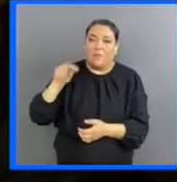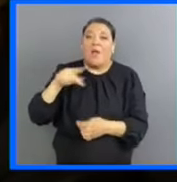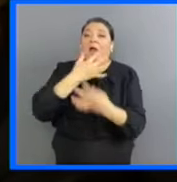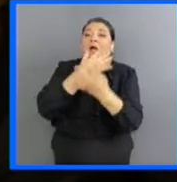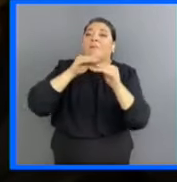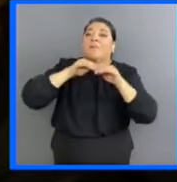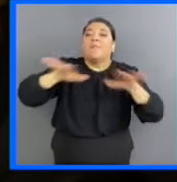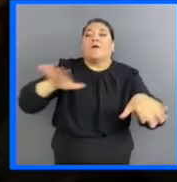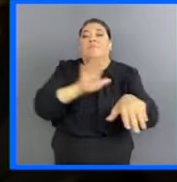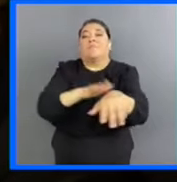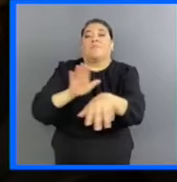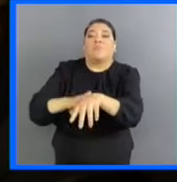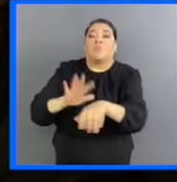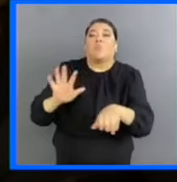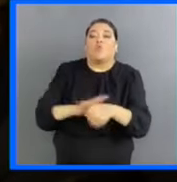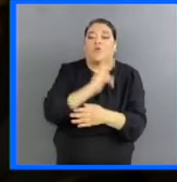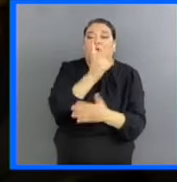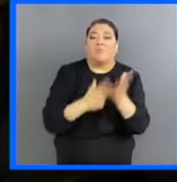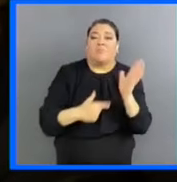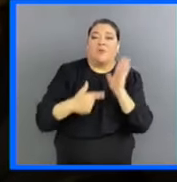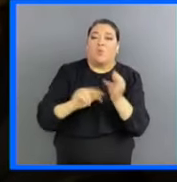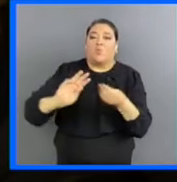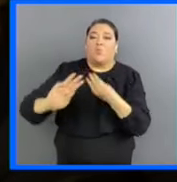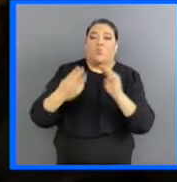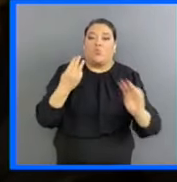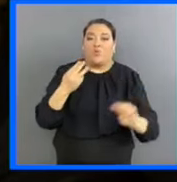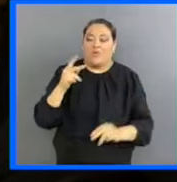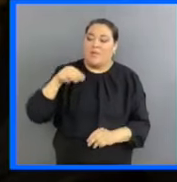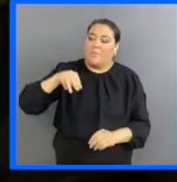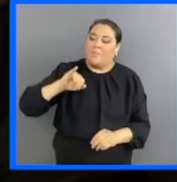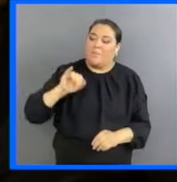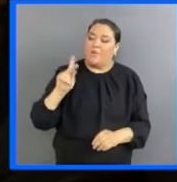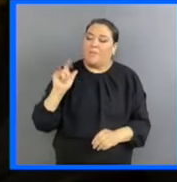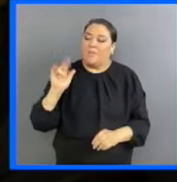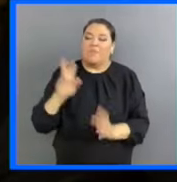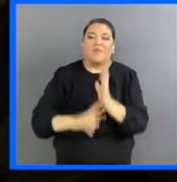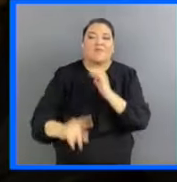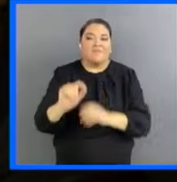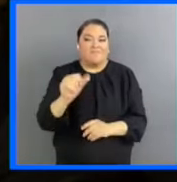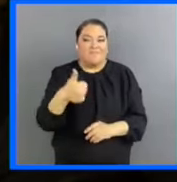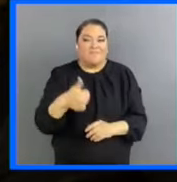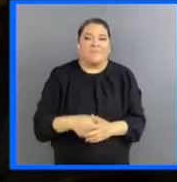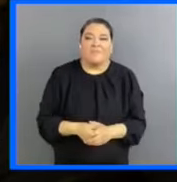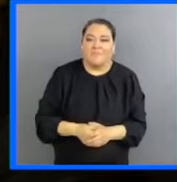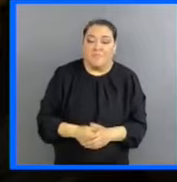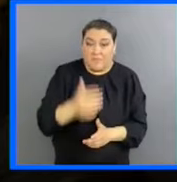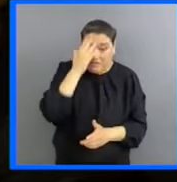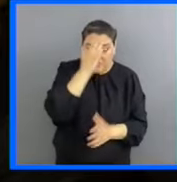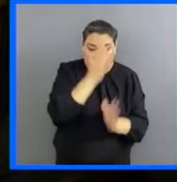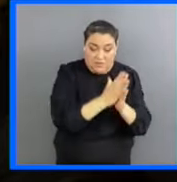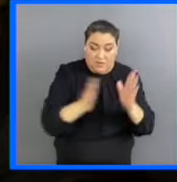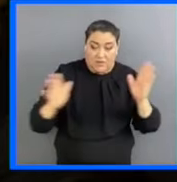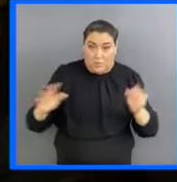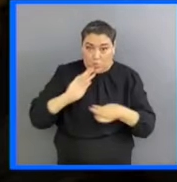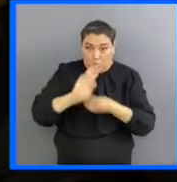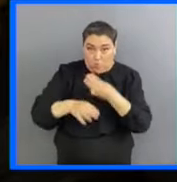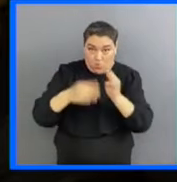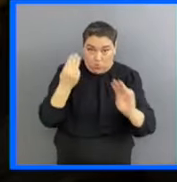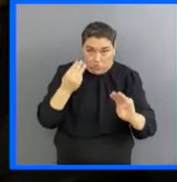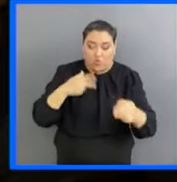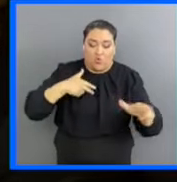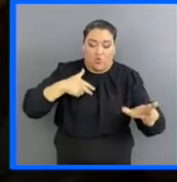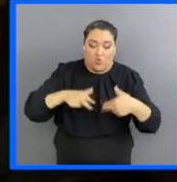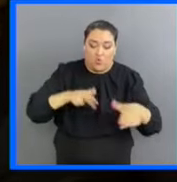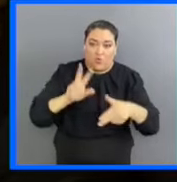el programa Mundial MIPYMES 2026. Durante el periodo del Mundial 2026,